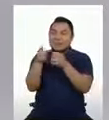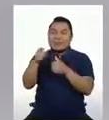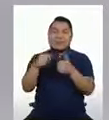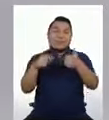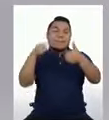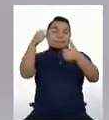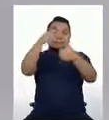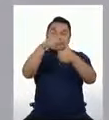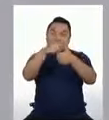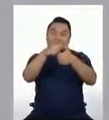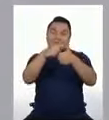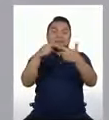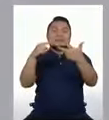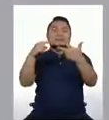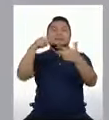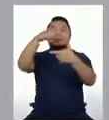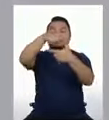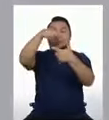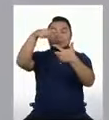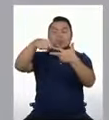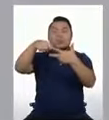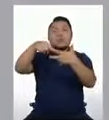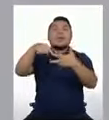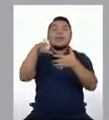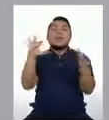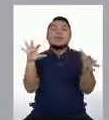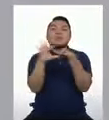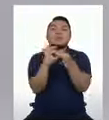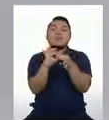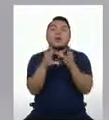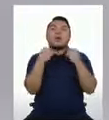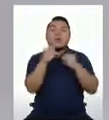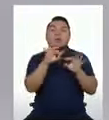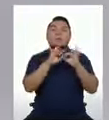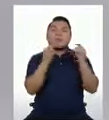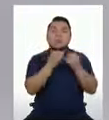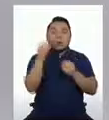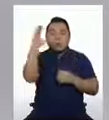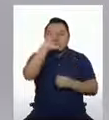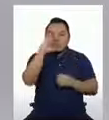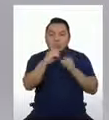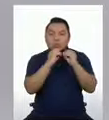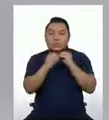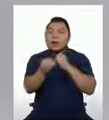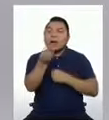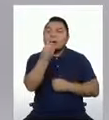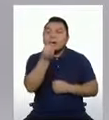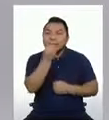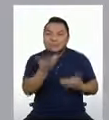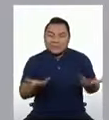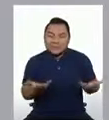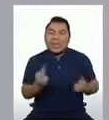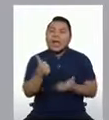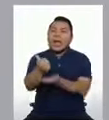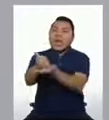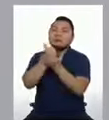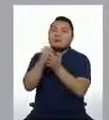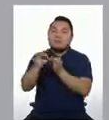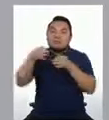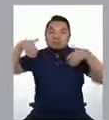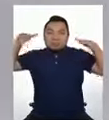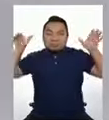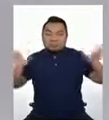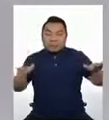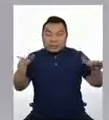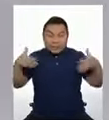se relacionan entre ellas porque tratan de cómo la familia encuentra solución a la escasez de comida con ayuda del espíritu. El hombre está